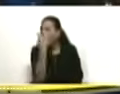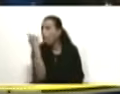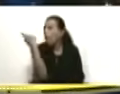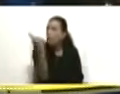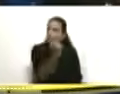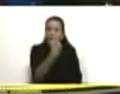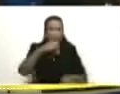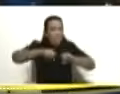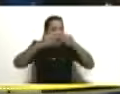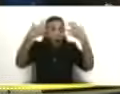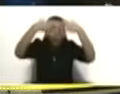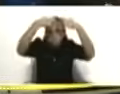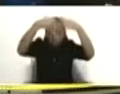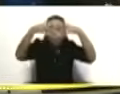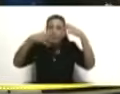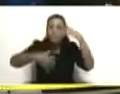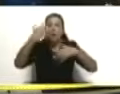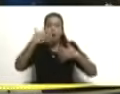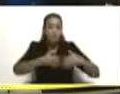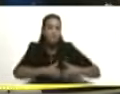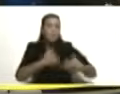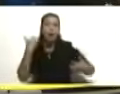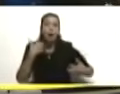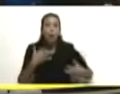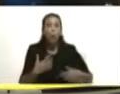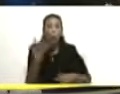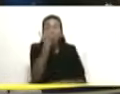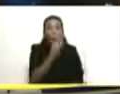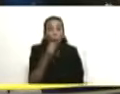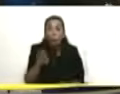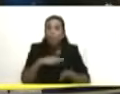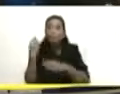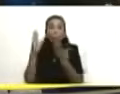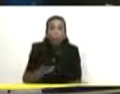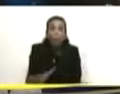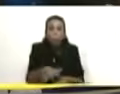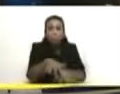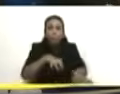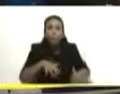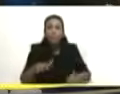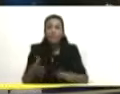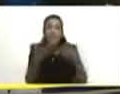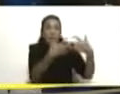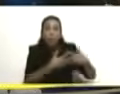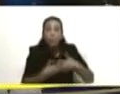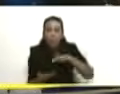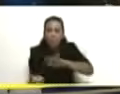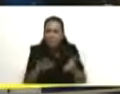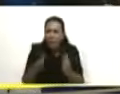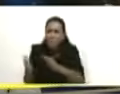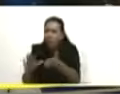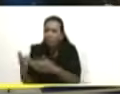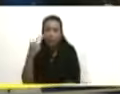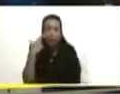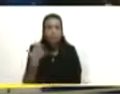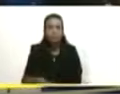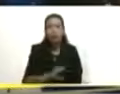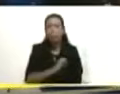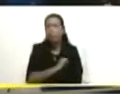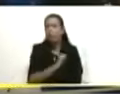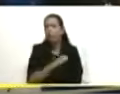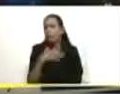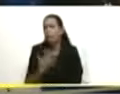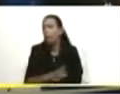que matan, ipso facto. Cantidad de jóvenes muertos en los Estados Unidos. ¡Qué dolor! ¡Qué